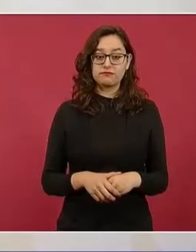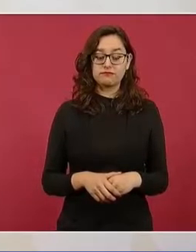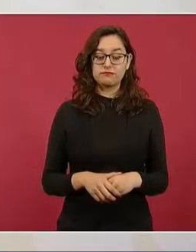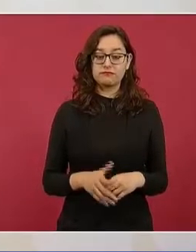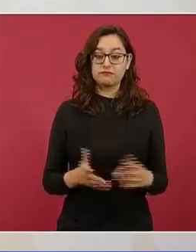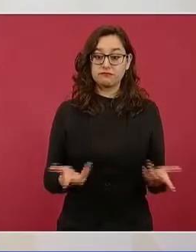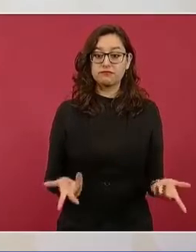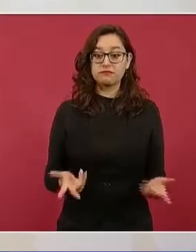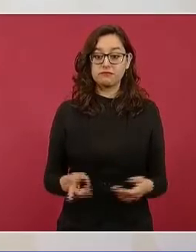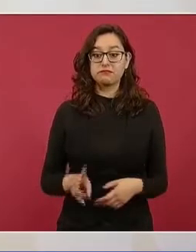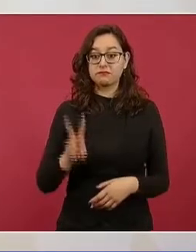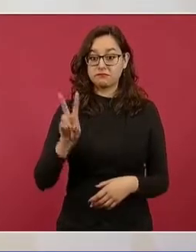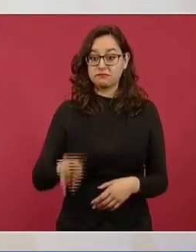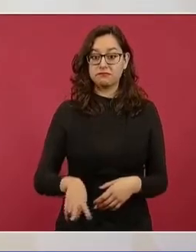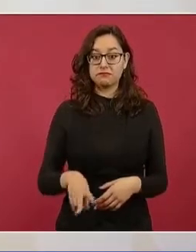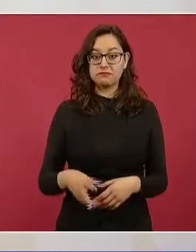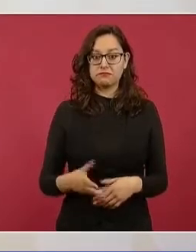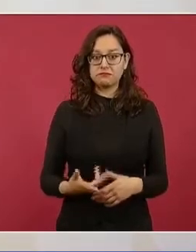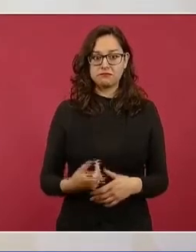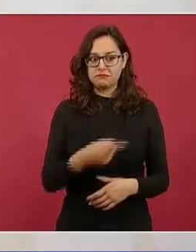estilo Hitler